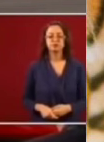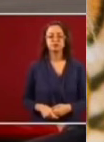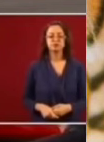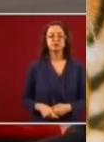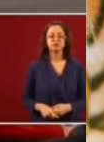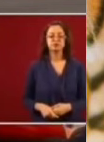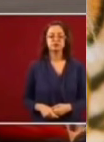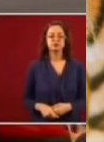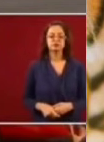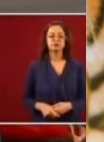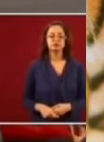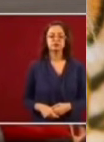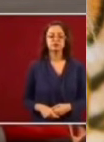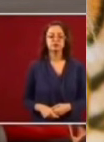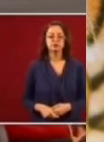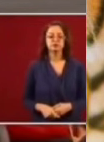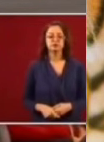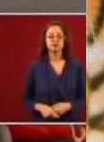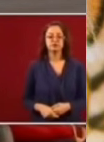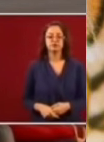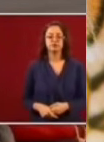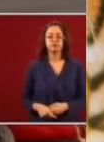Y es algo parecido